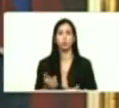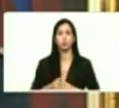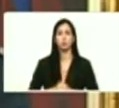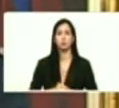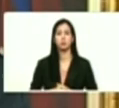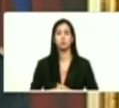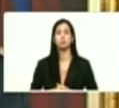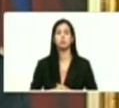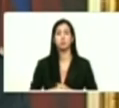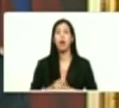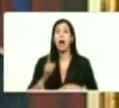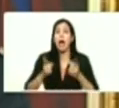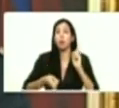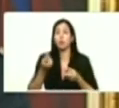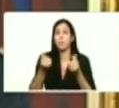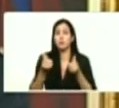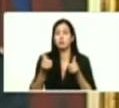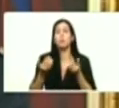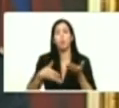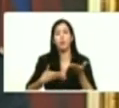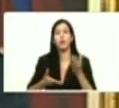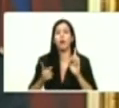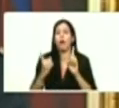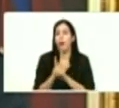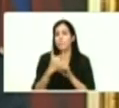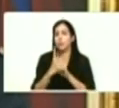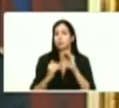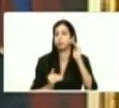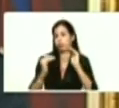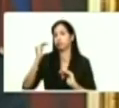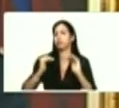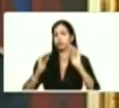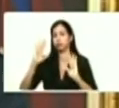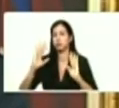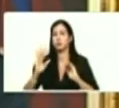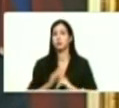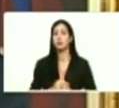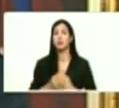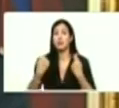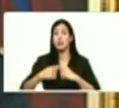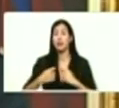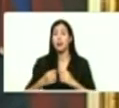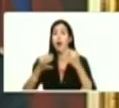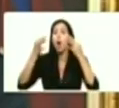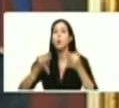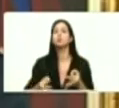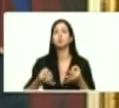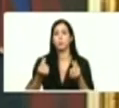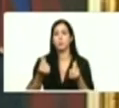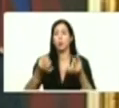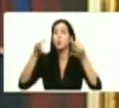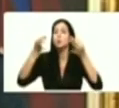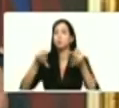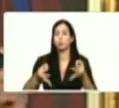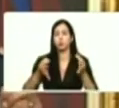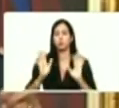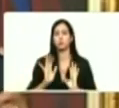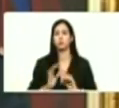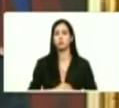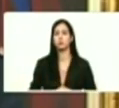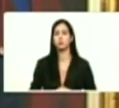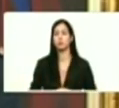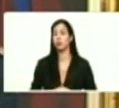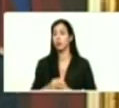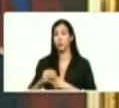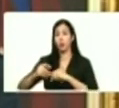modificará algunos precios y siempre buscaremos el precio justo con el costo